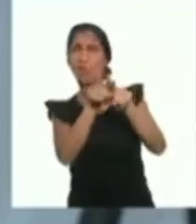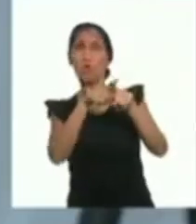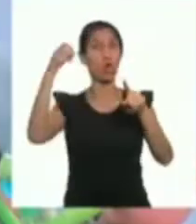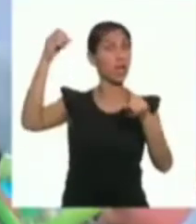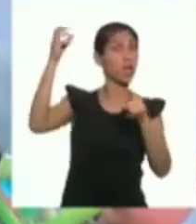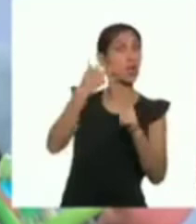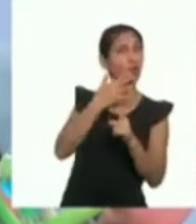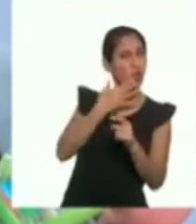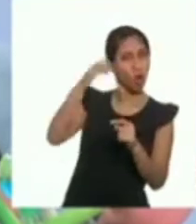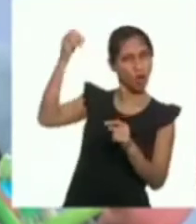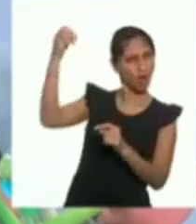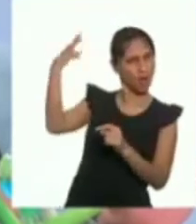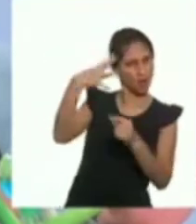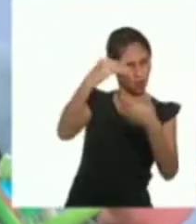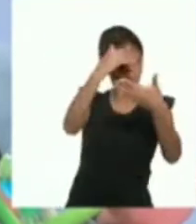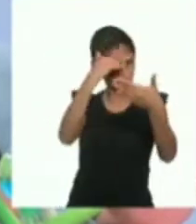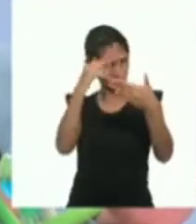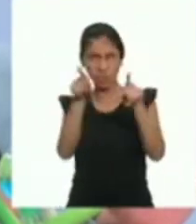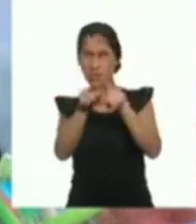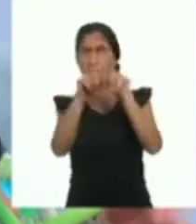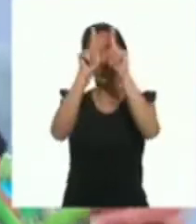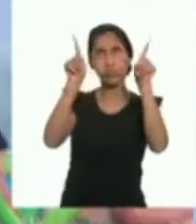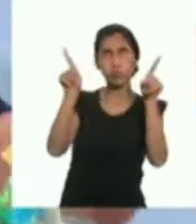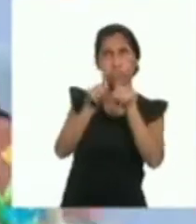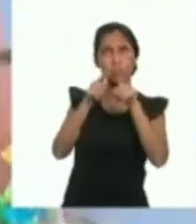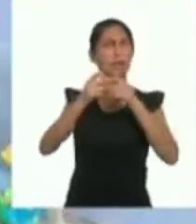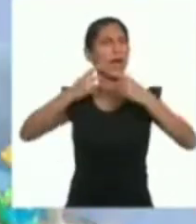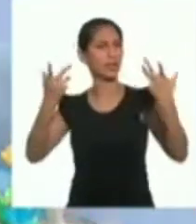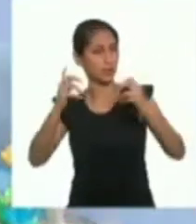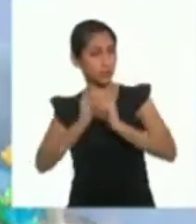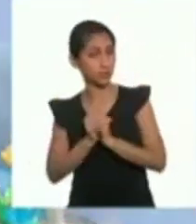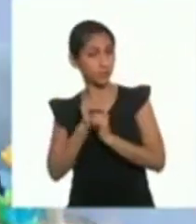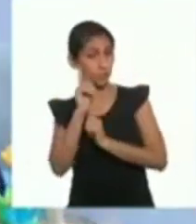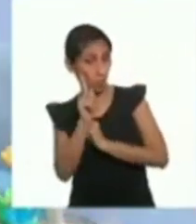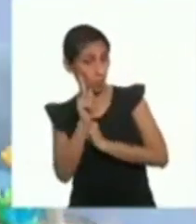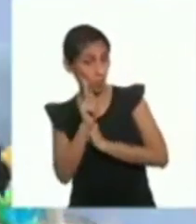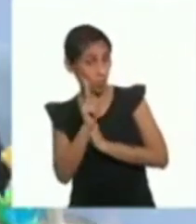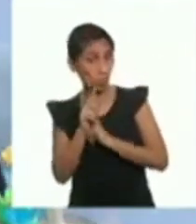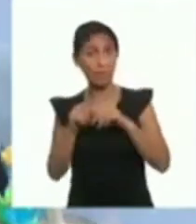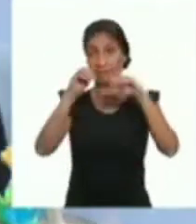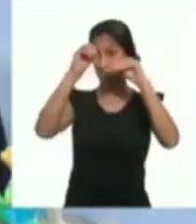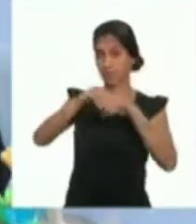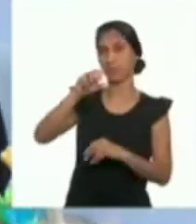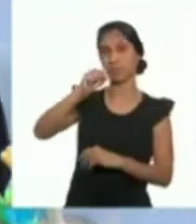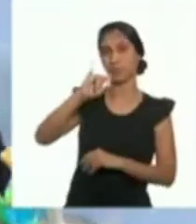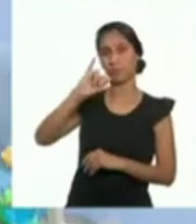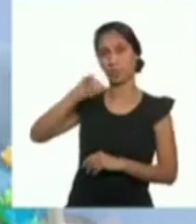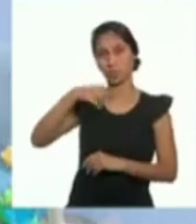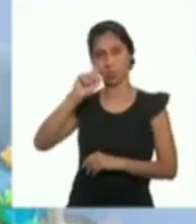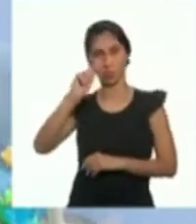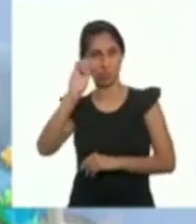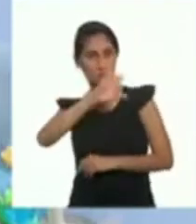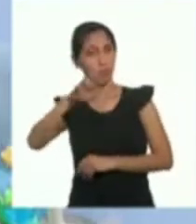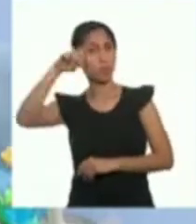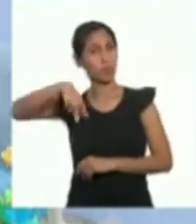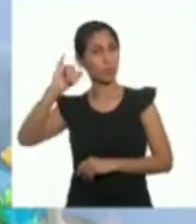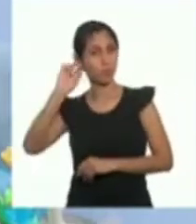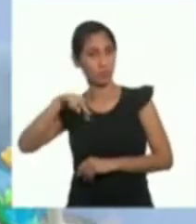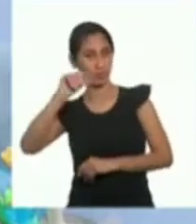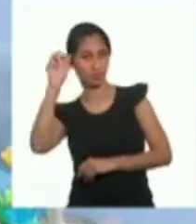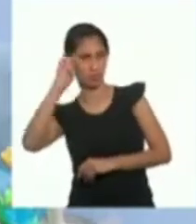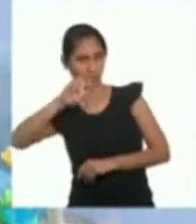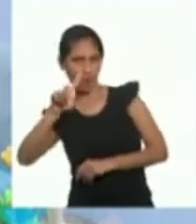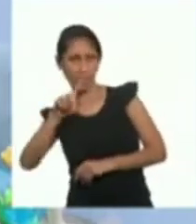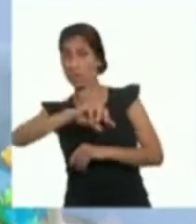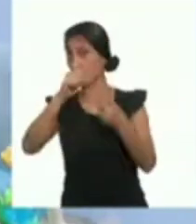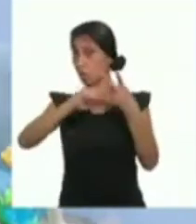la luz, la composición y los planos. Entonces, una cosa es el sujeto principal y otra son todos